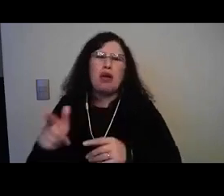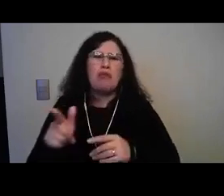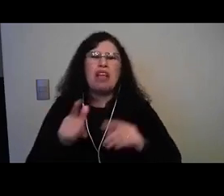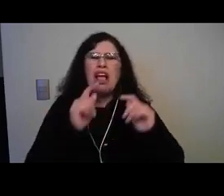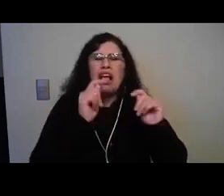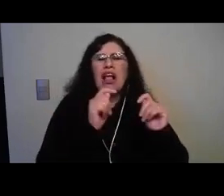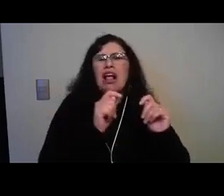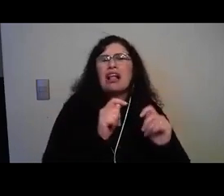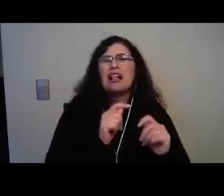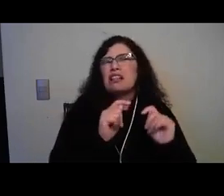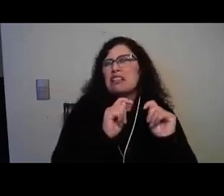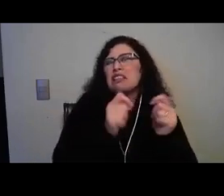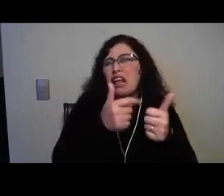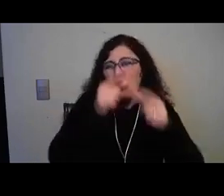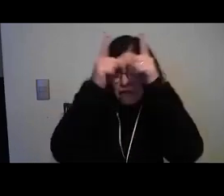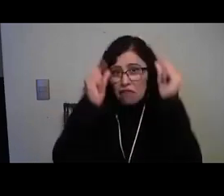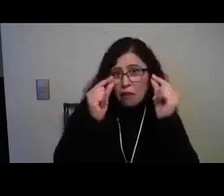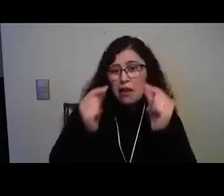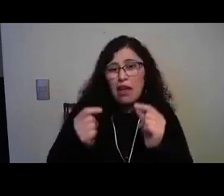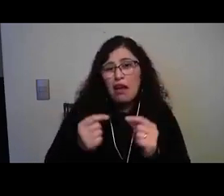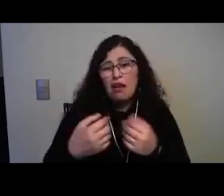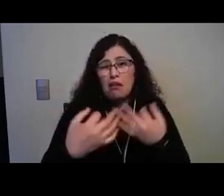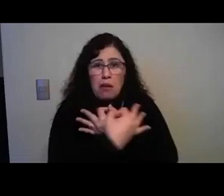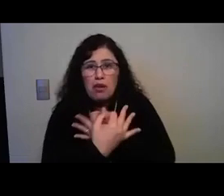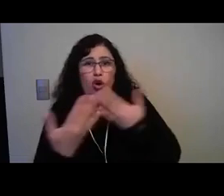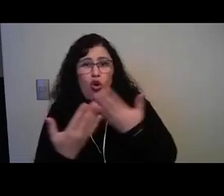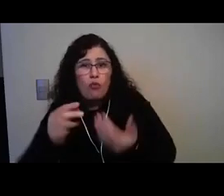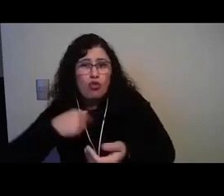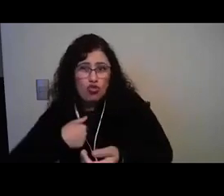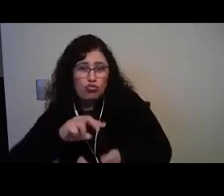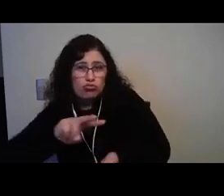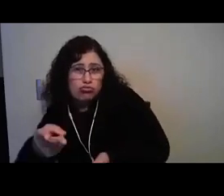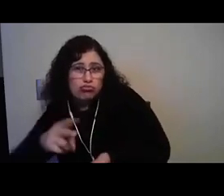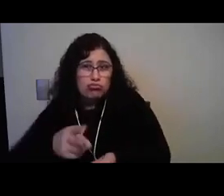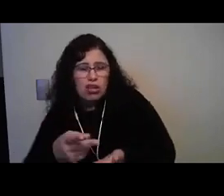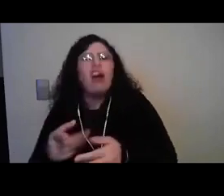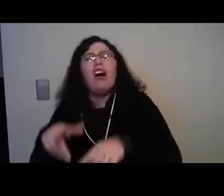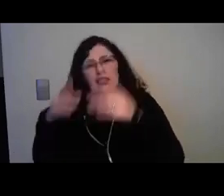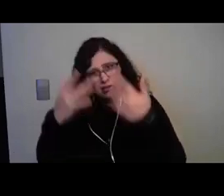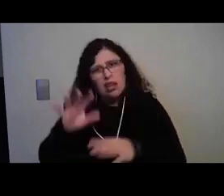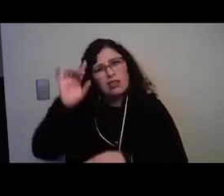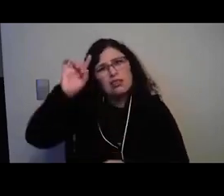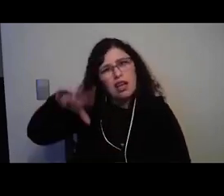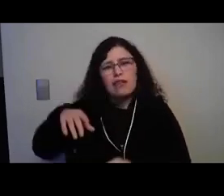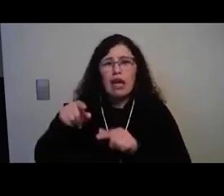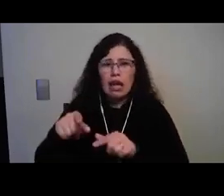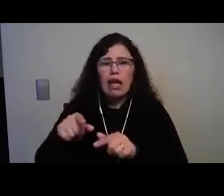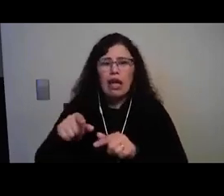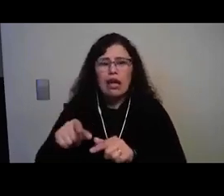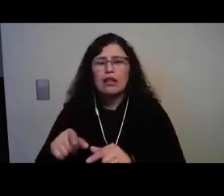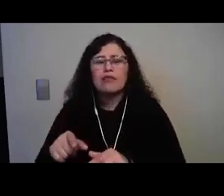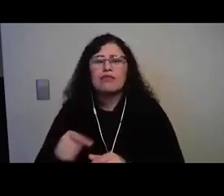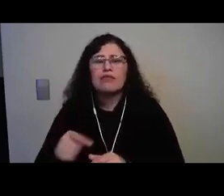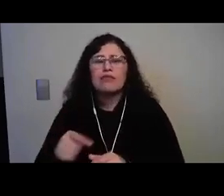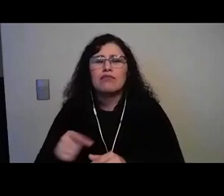lo puedo hacer, ¿ya? Entonces, en un comienzo, si el paciente tiene buen nivel de conexión y buenas funciones cognitivas, pregúntele cómo